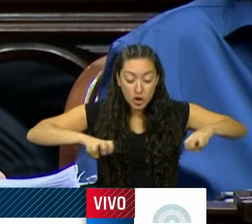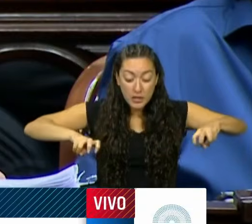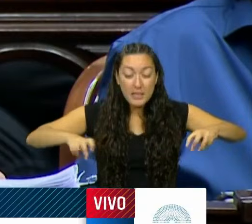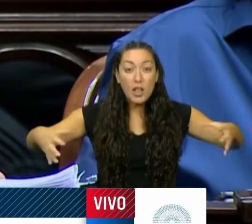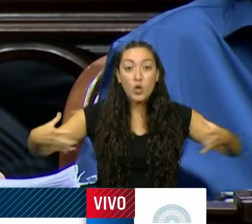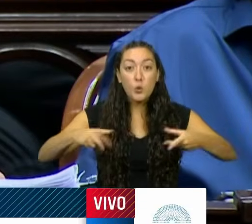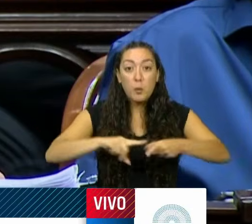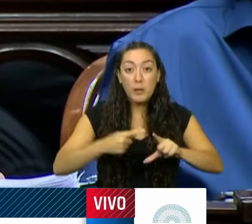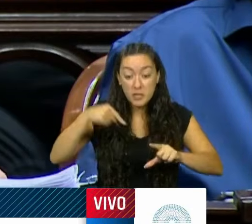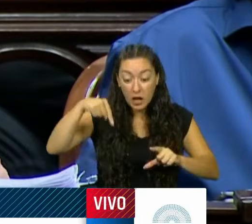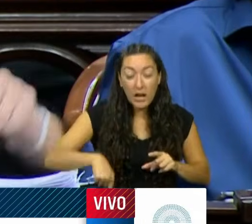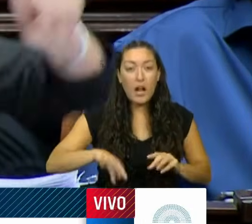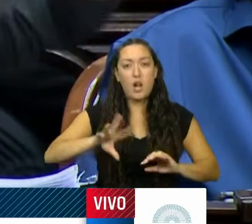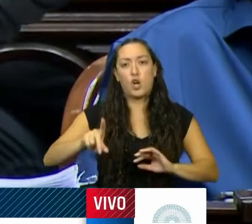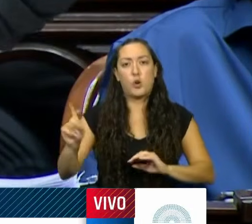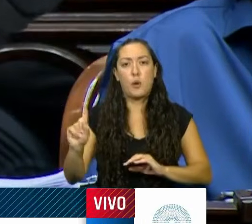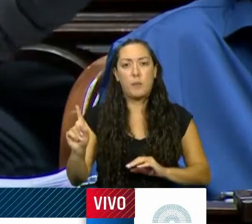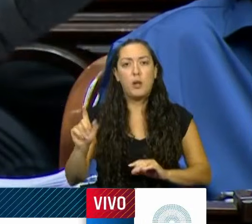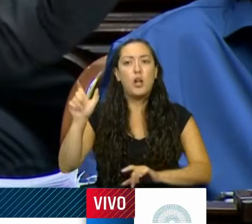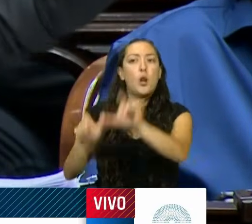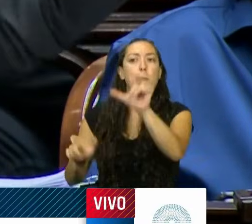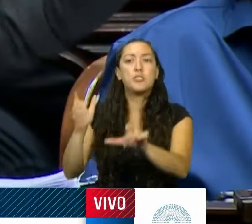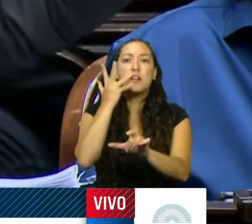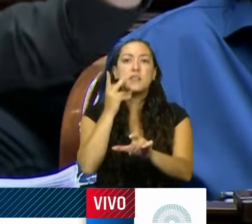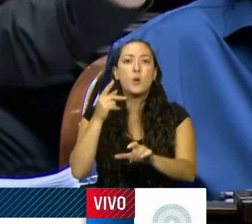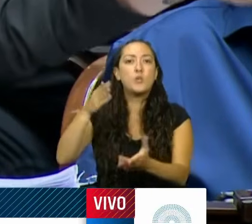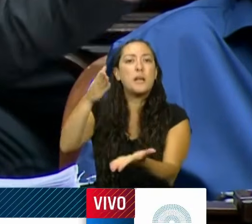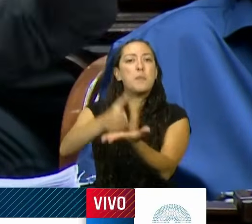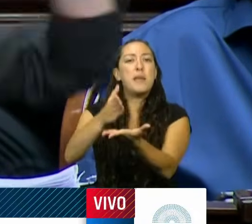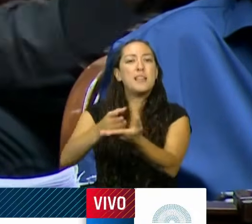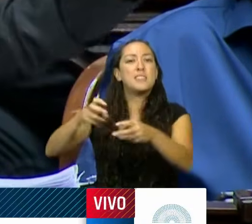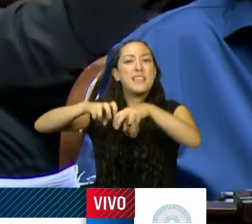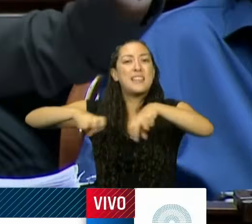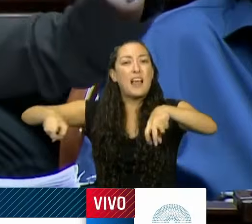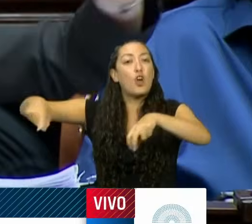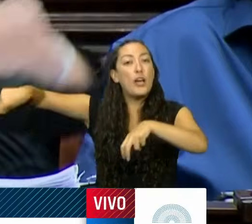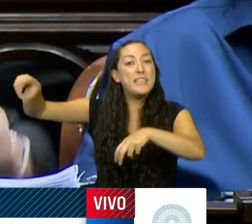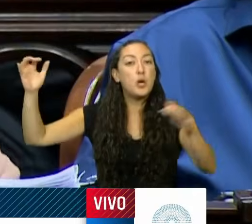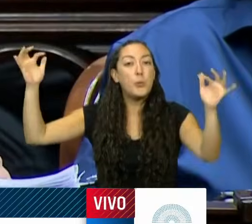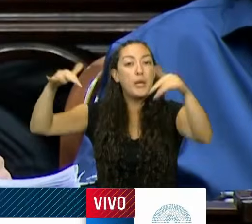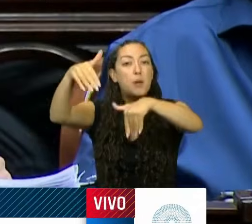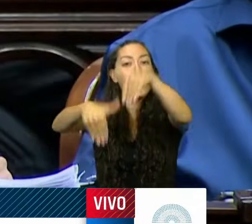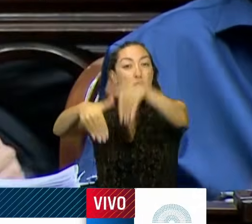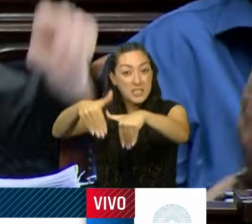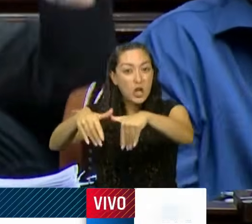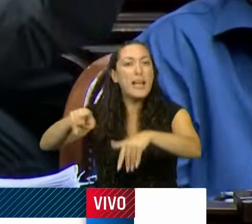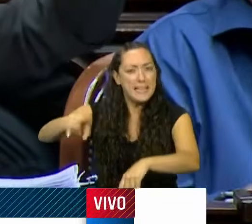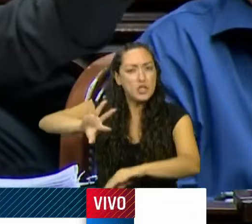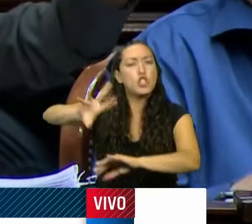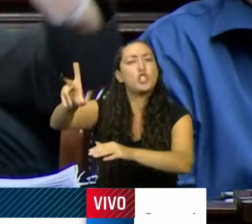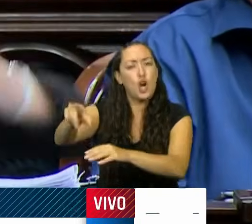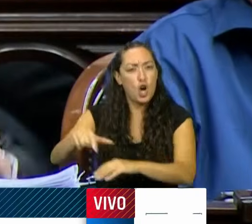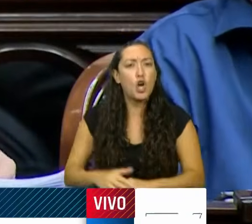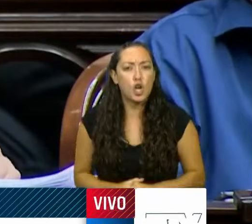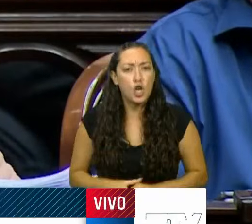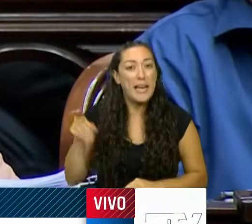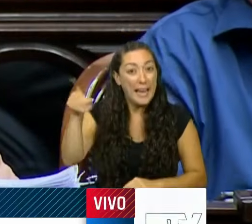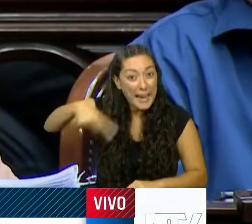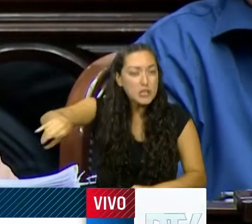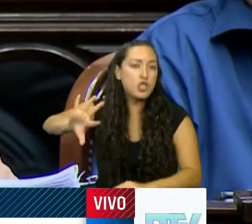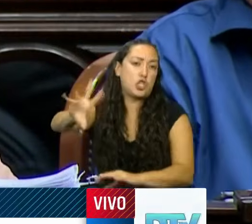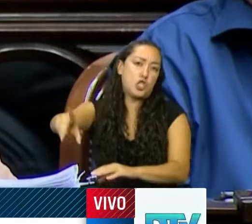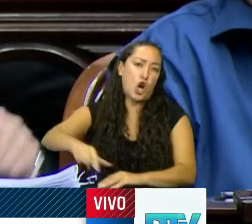bloque. Los que a vos te gustan son los que se sentaron en el medio y te dieron quórum. Esos son los chorros. Esos son los